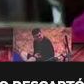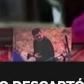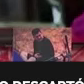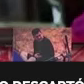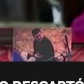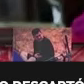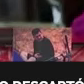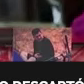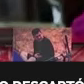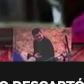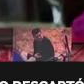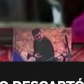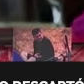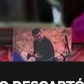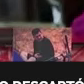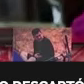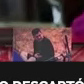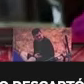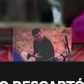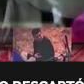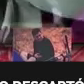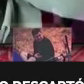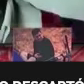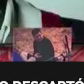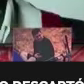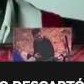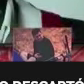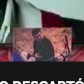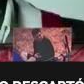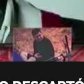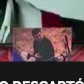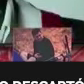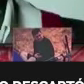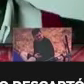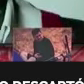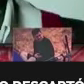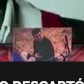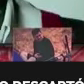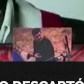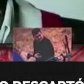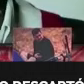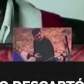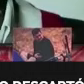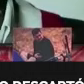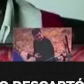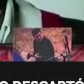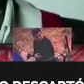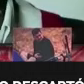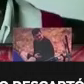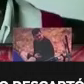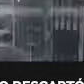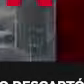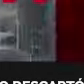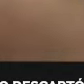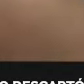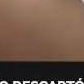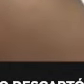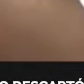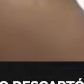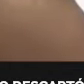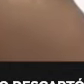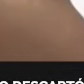la de Pfizer. Miren esta nota súper seria de Combaters por Huila.